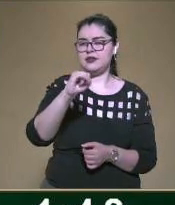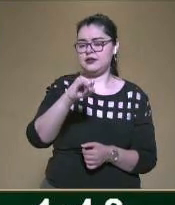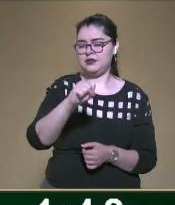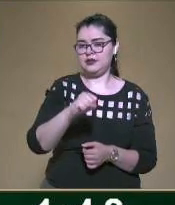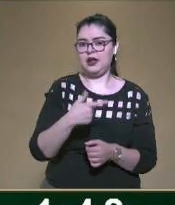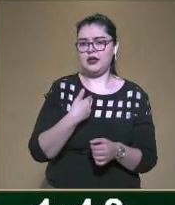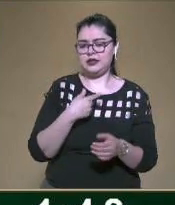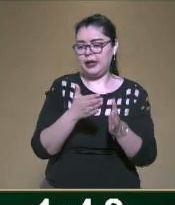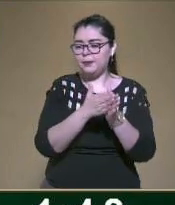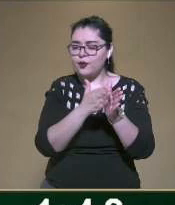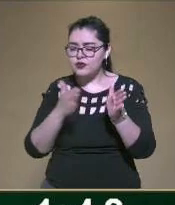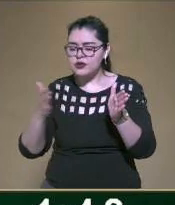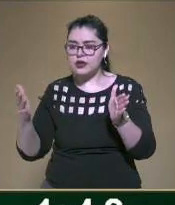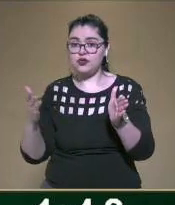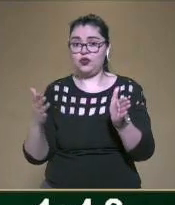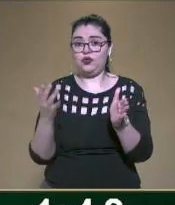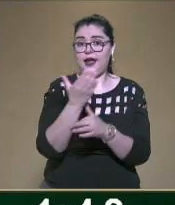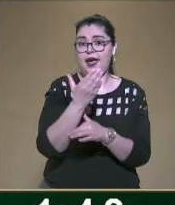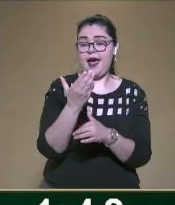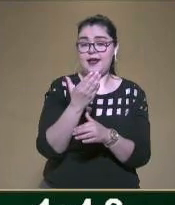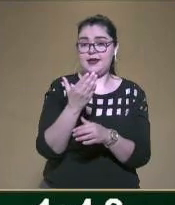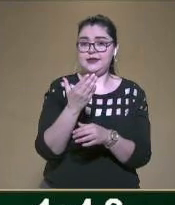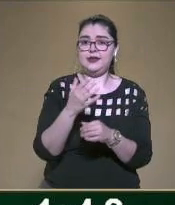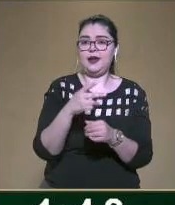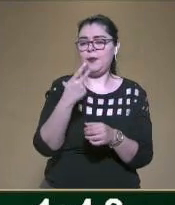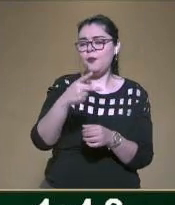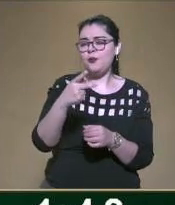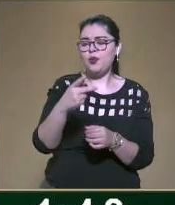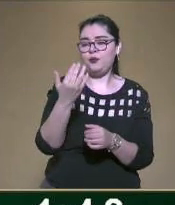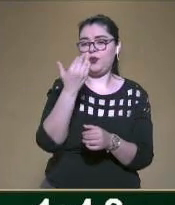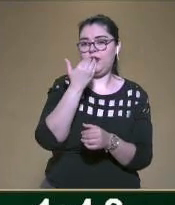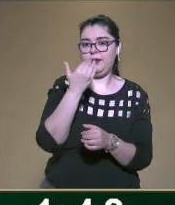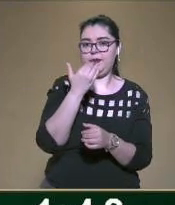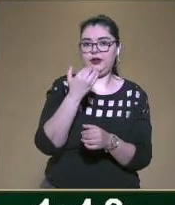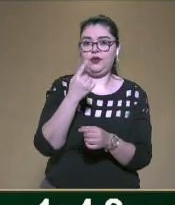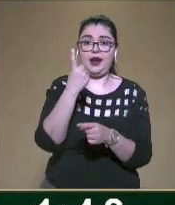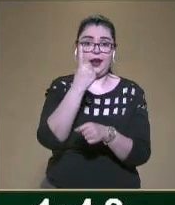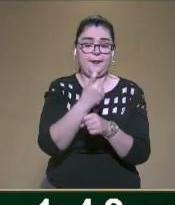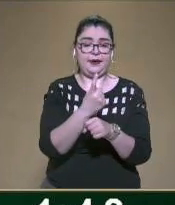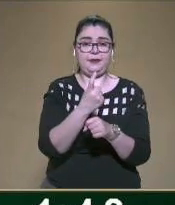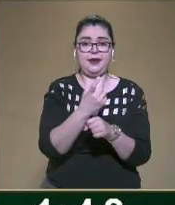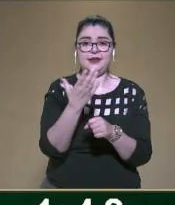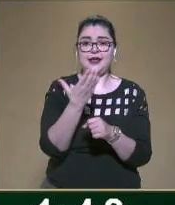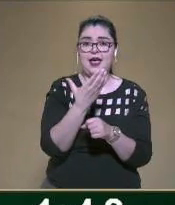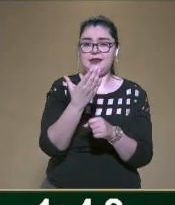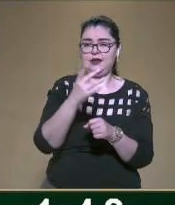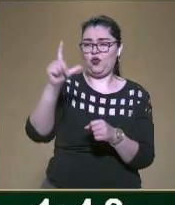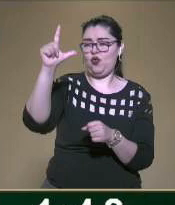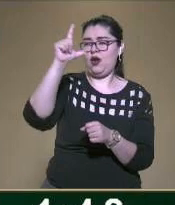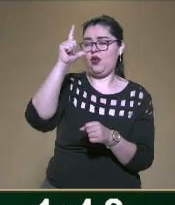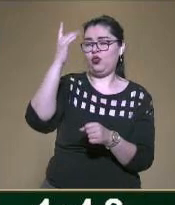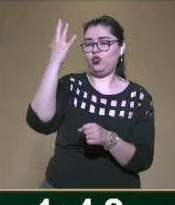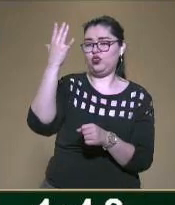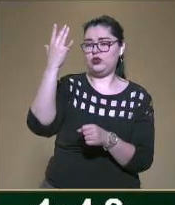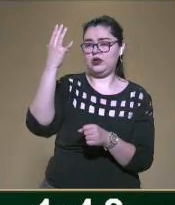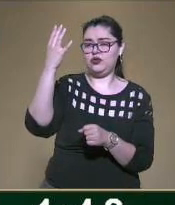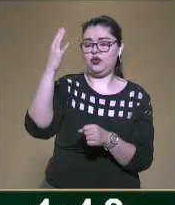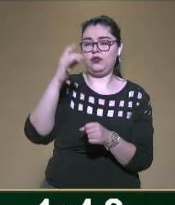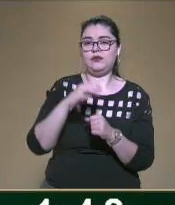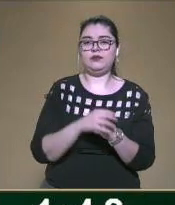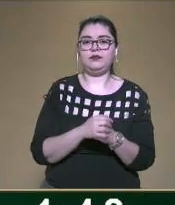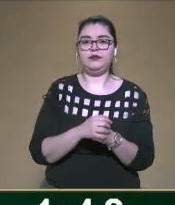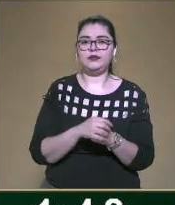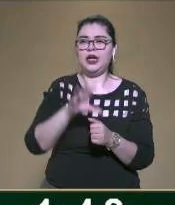Se realiza en dos etapas. En la primera se produce una reacción lumínica por la que se absorbe la luz por